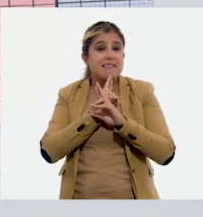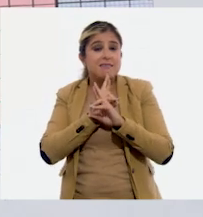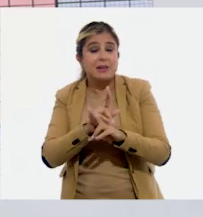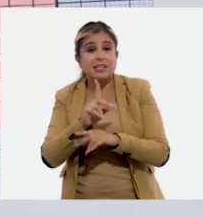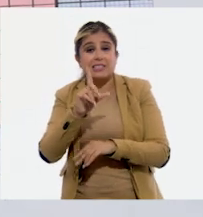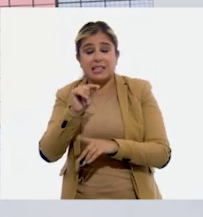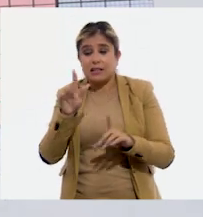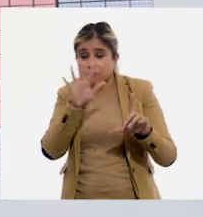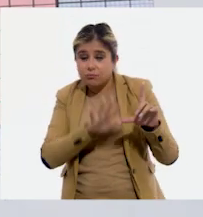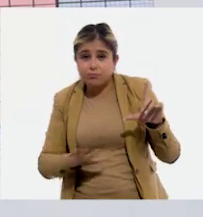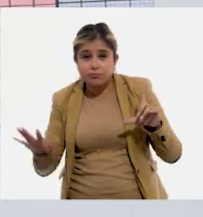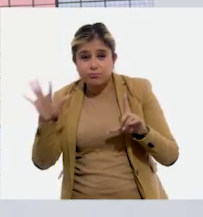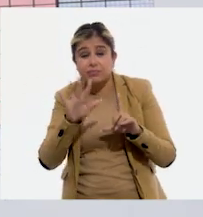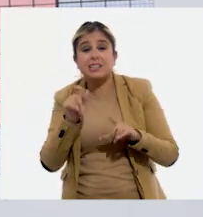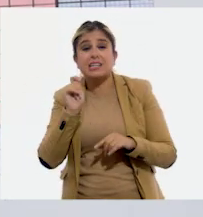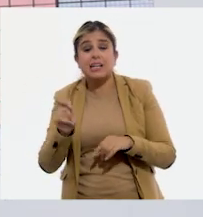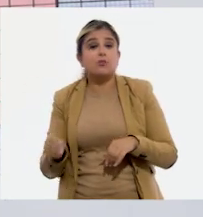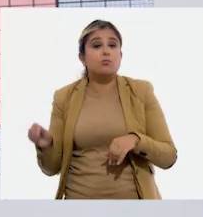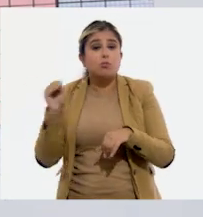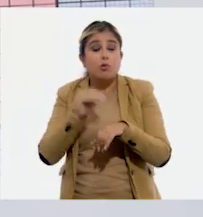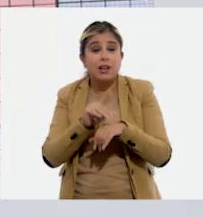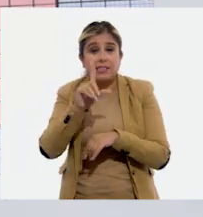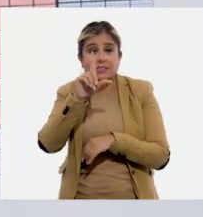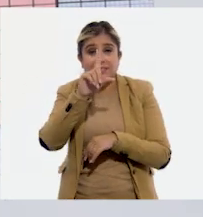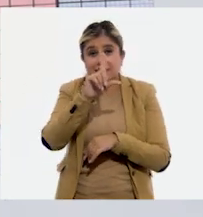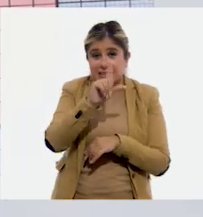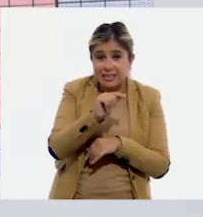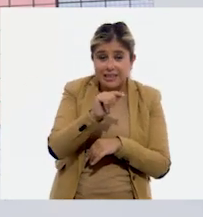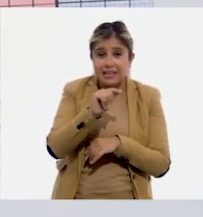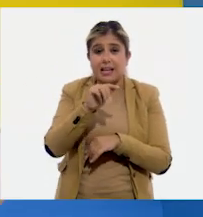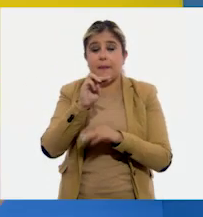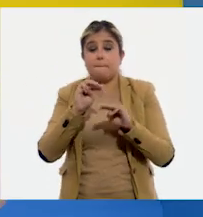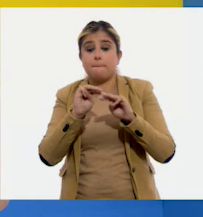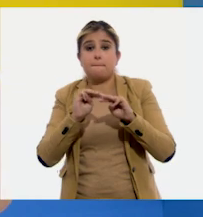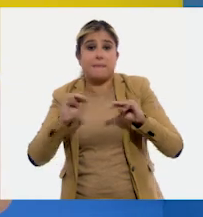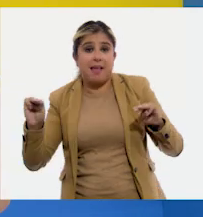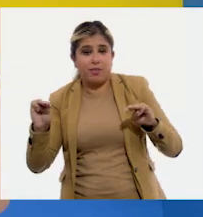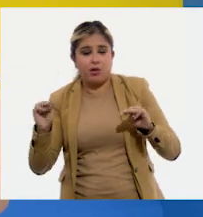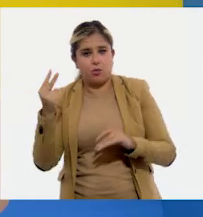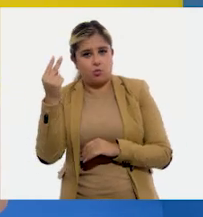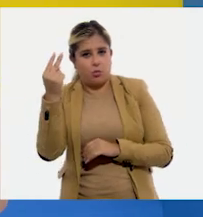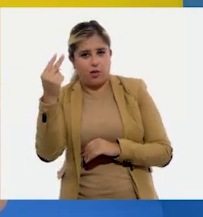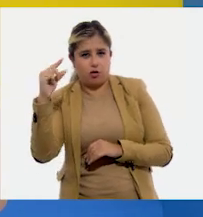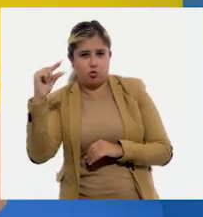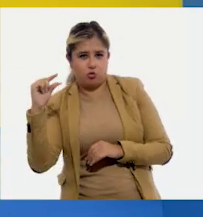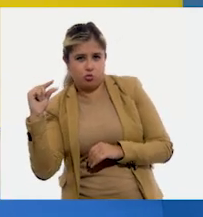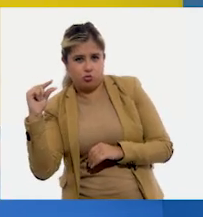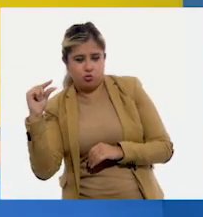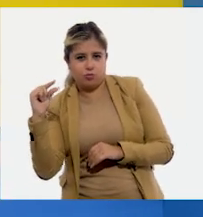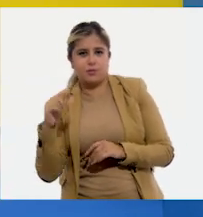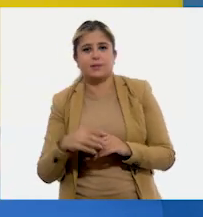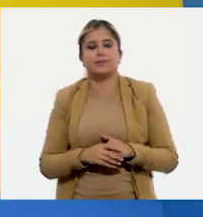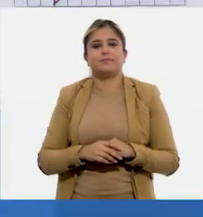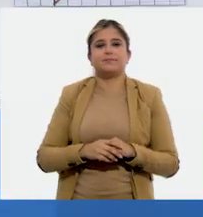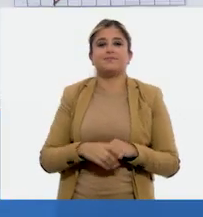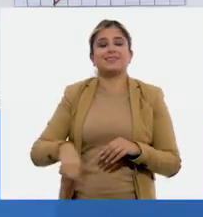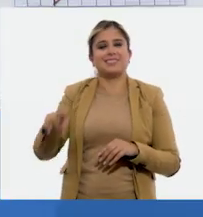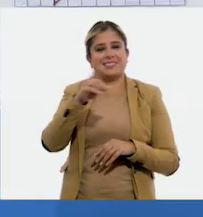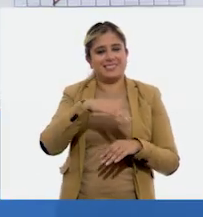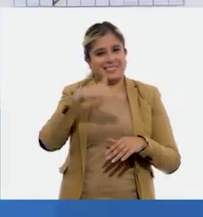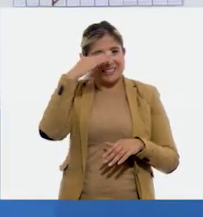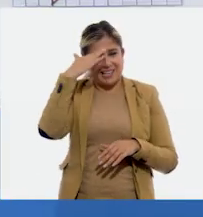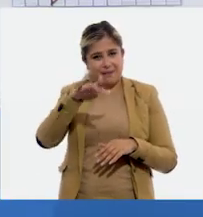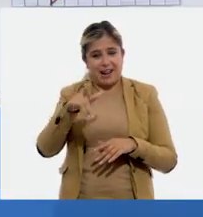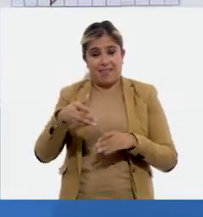de área y se pone y se especifica en metros cuadrados. Ya sabemos que